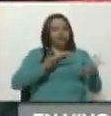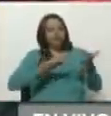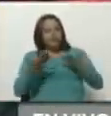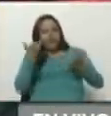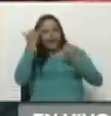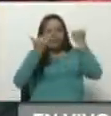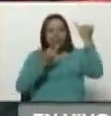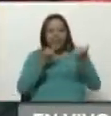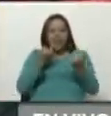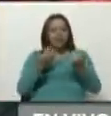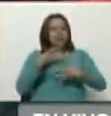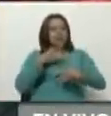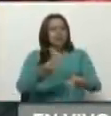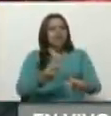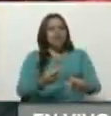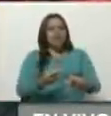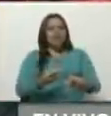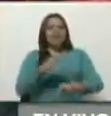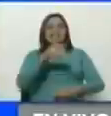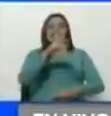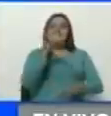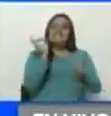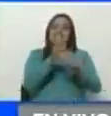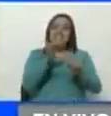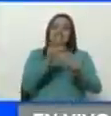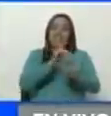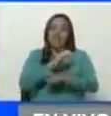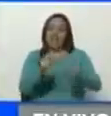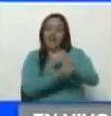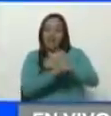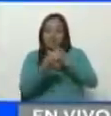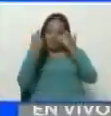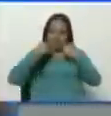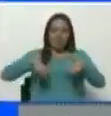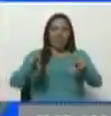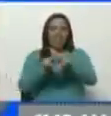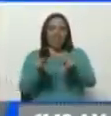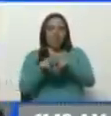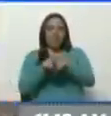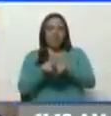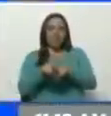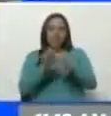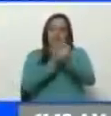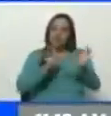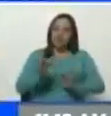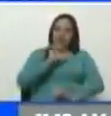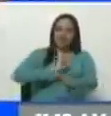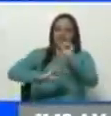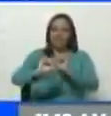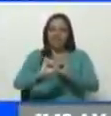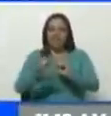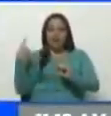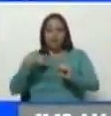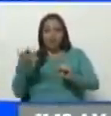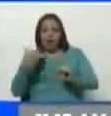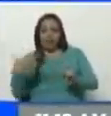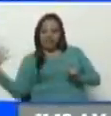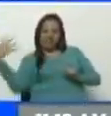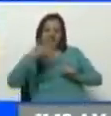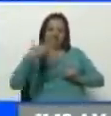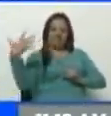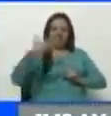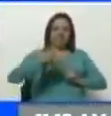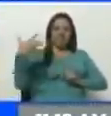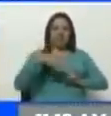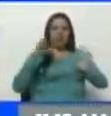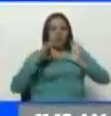fuera un organismo de defensa del organismo, siendo que él está atacando, invadiendo,